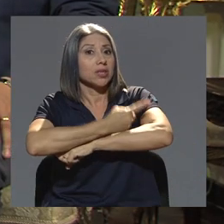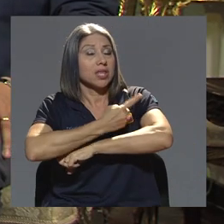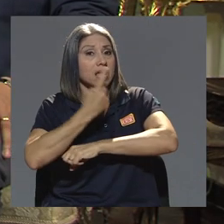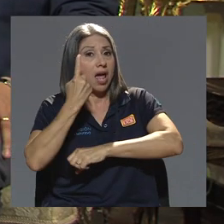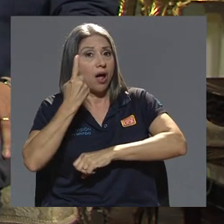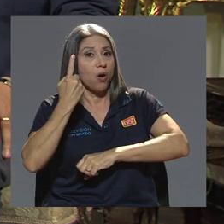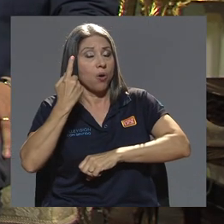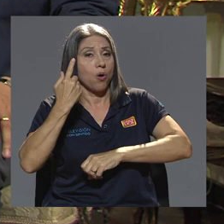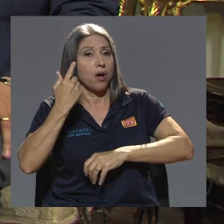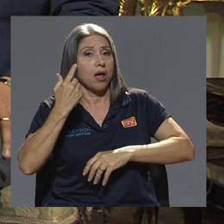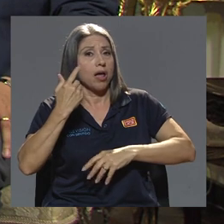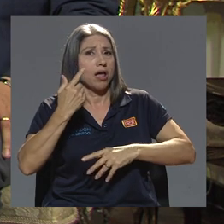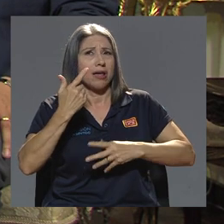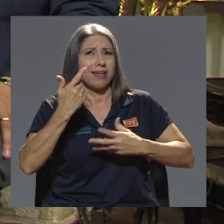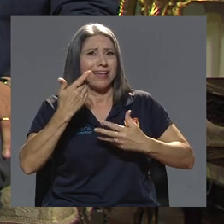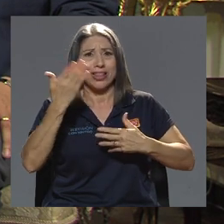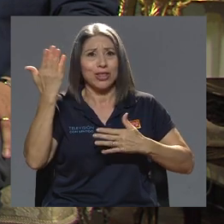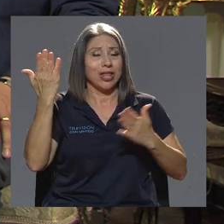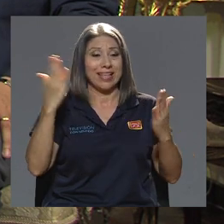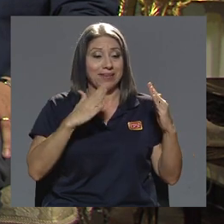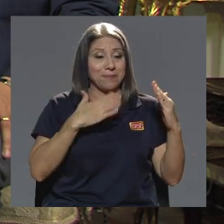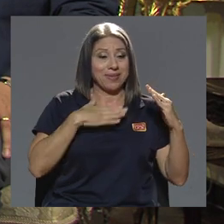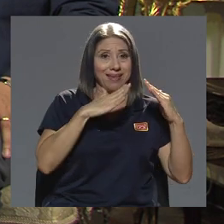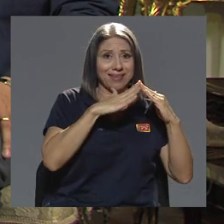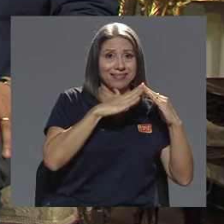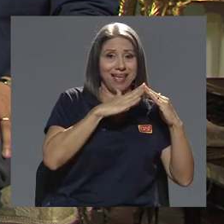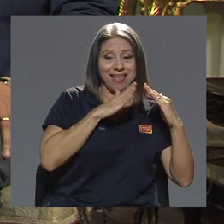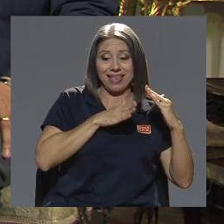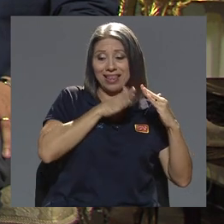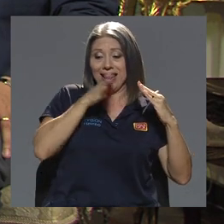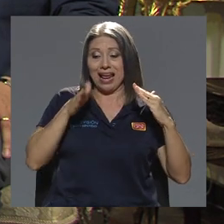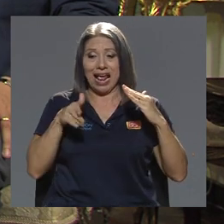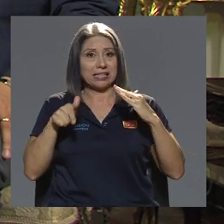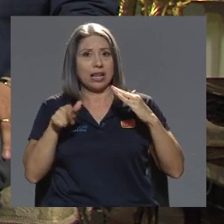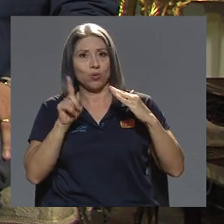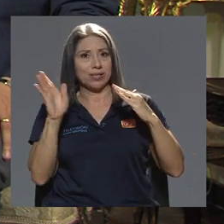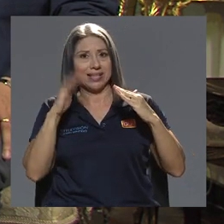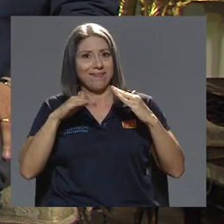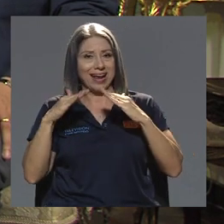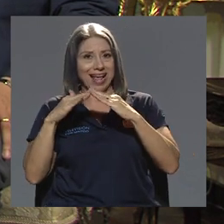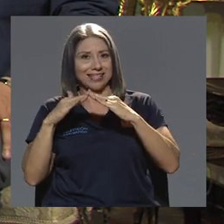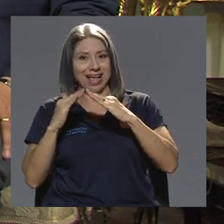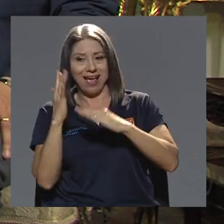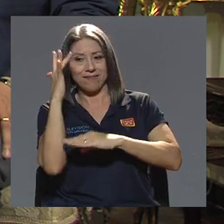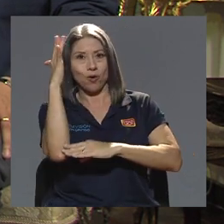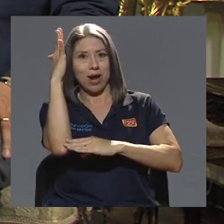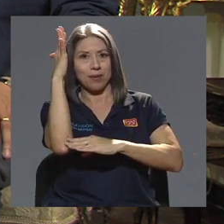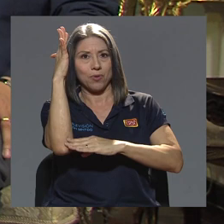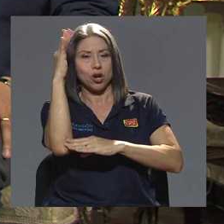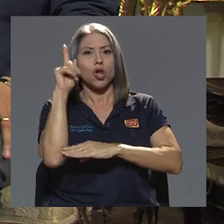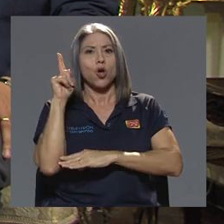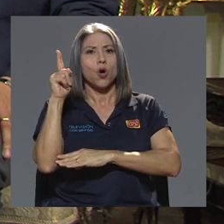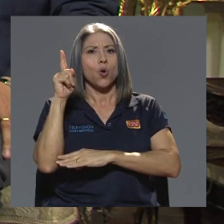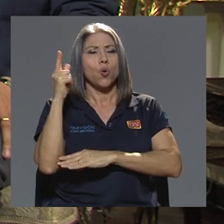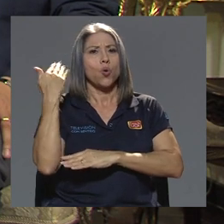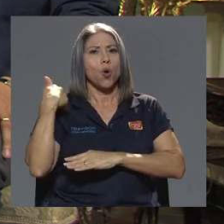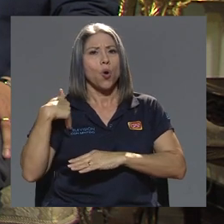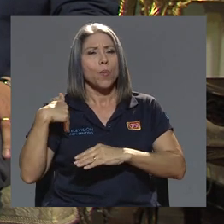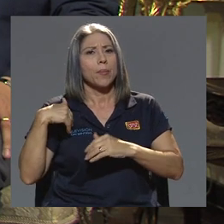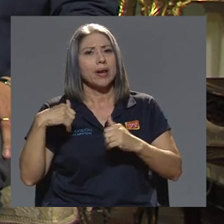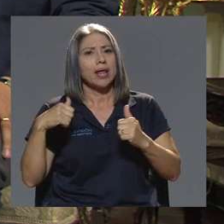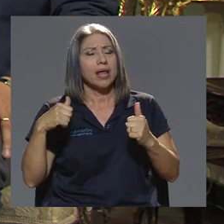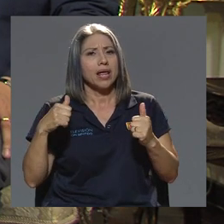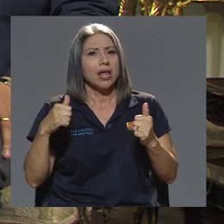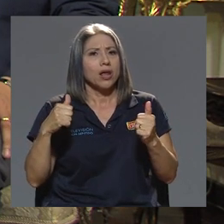ahí no estaba la casa de la para, había un árbol ahí. Y alguien baja con una escopeta recortada y se vuela el